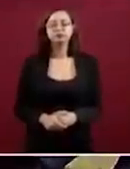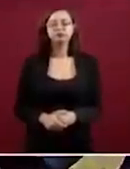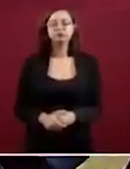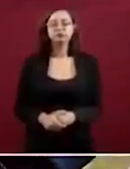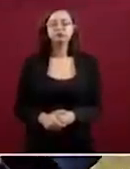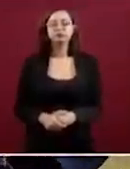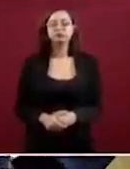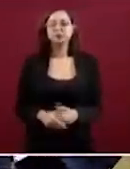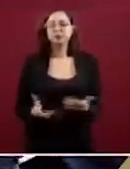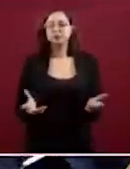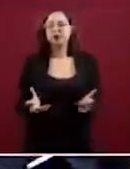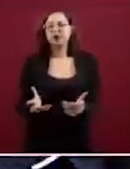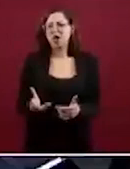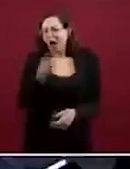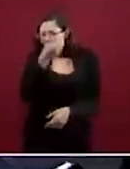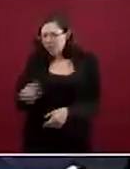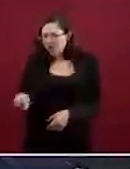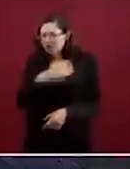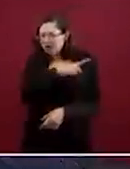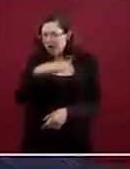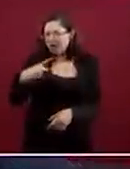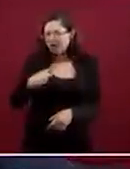tenga que hacer